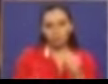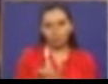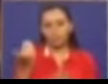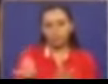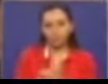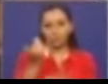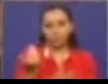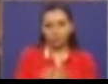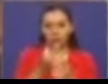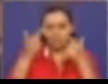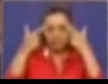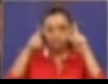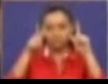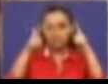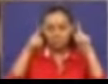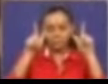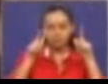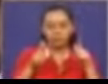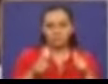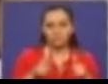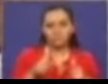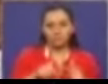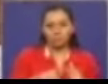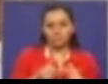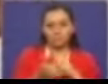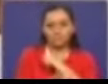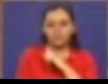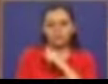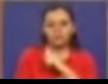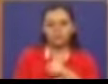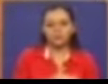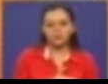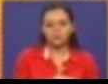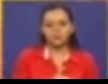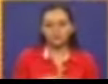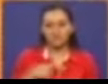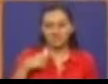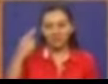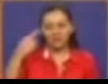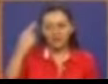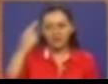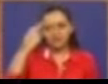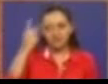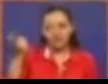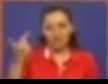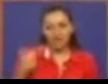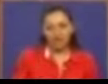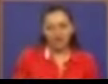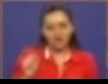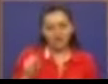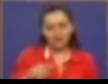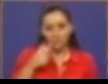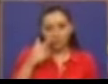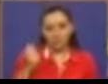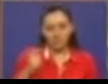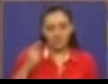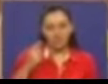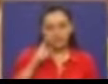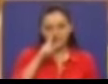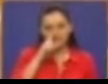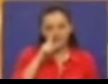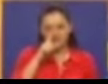ganadería pequeña del país. Tienes razón, ya me acordé, era Saraguro, me dijo que era de Loja, Saraguro. Imagínense, hoy en día